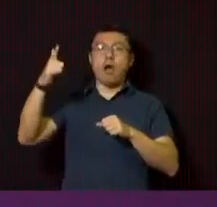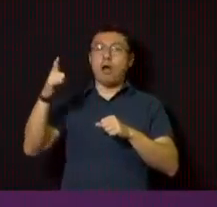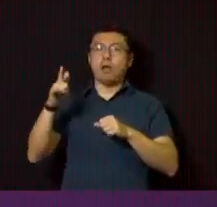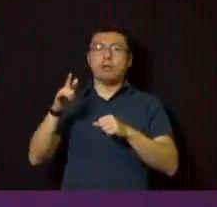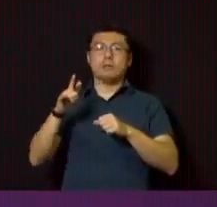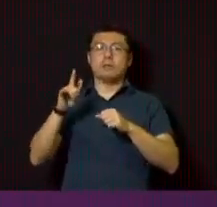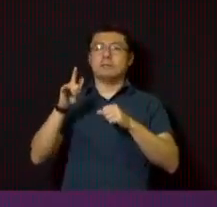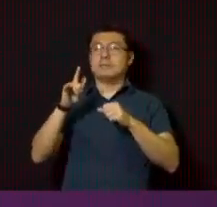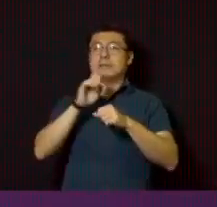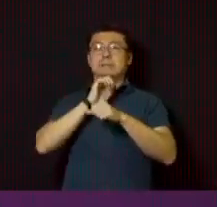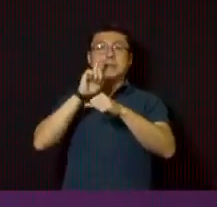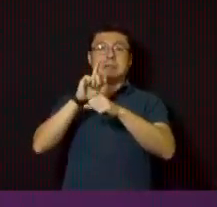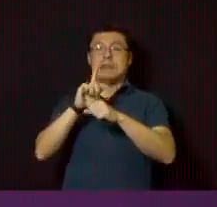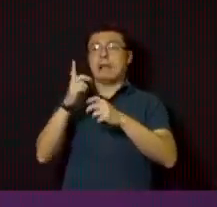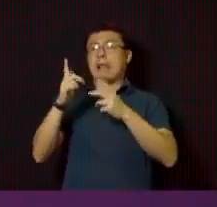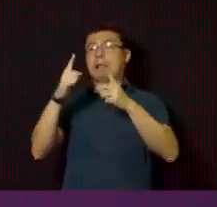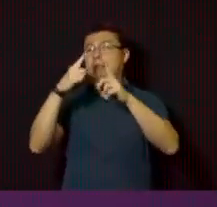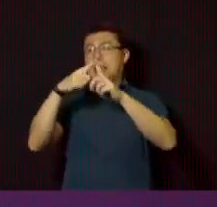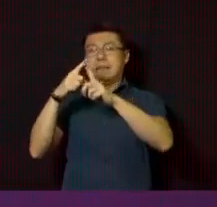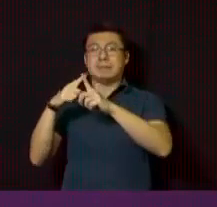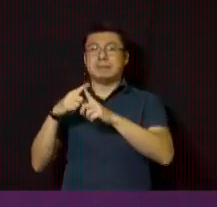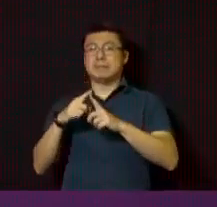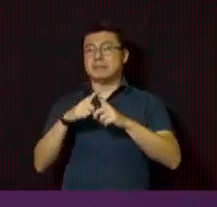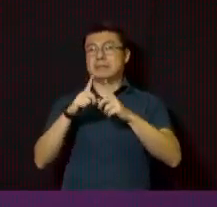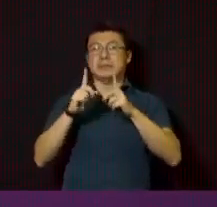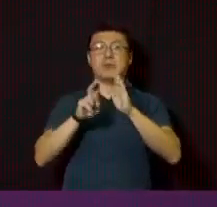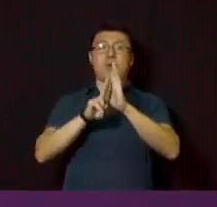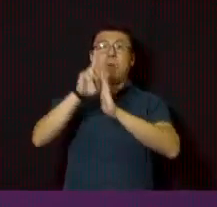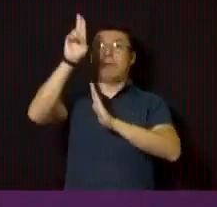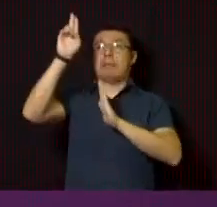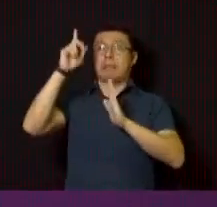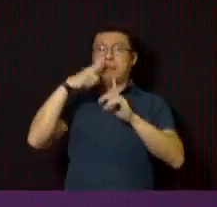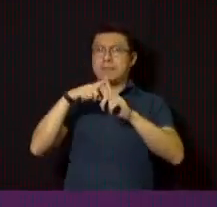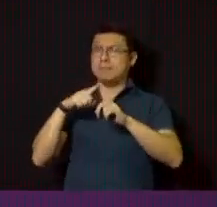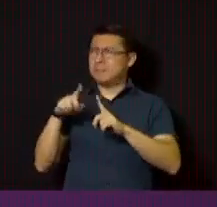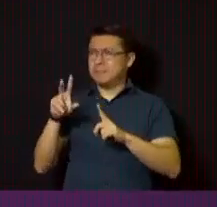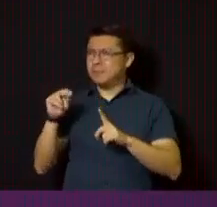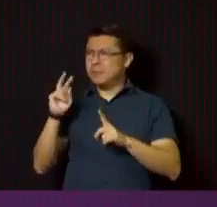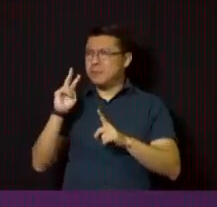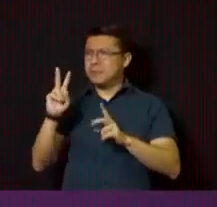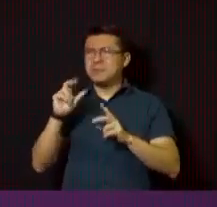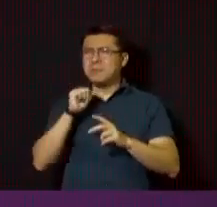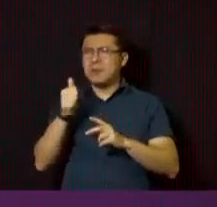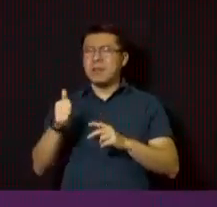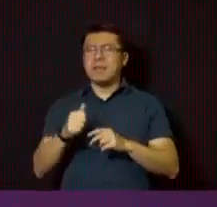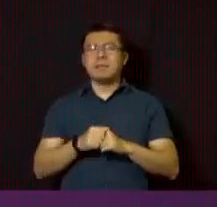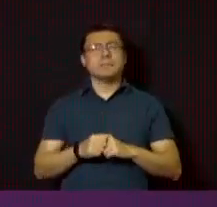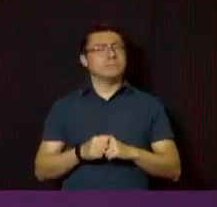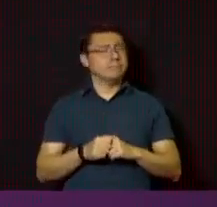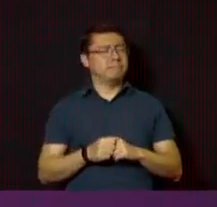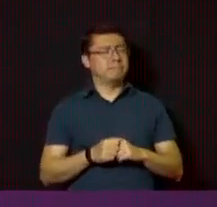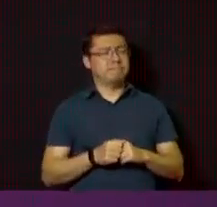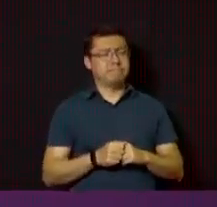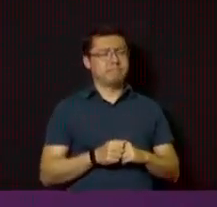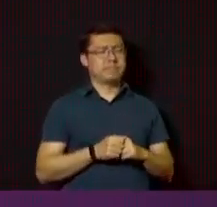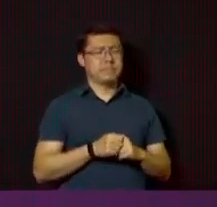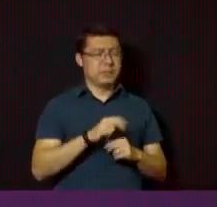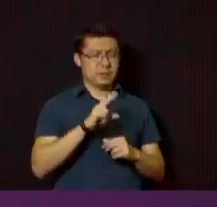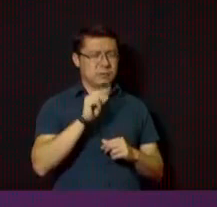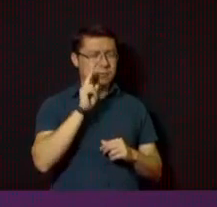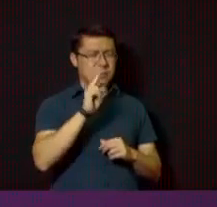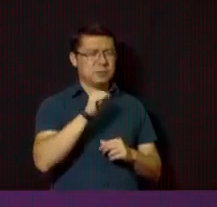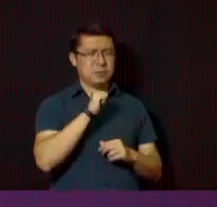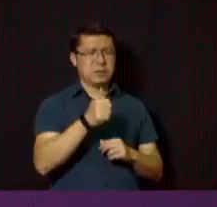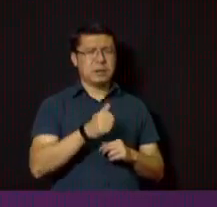Del futuro. Y no has visto nada, no he visto nada. Y me dice, me manda otra vez a preguntar a las personas que ganaban